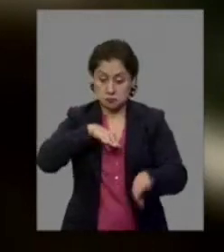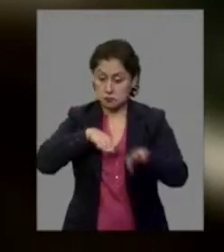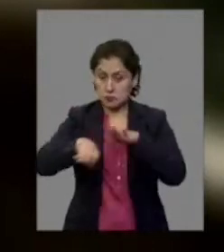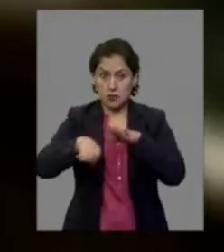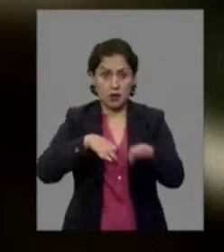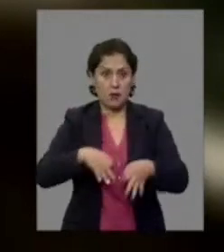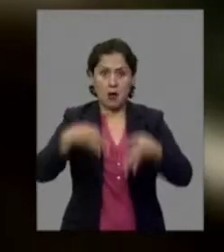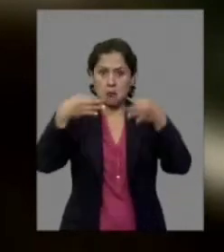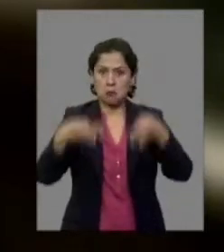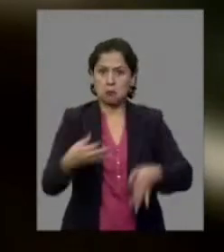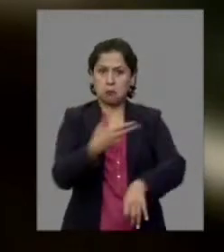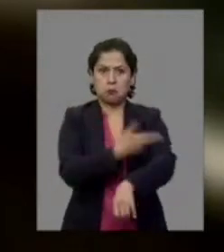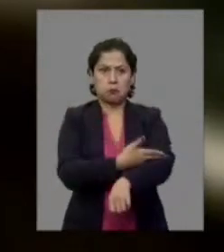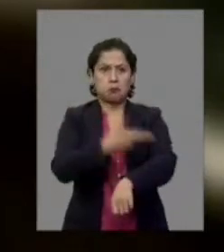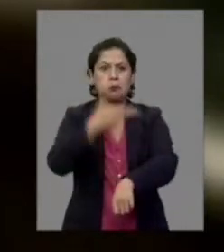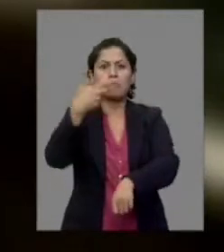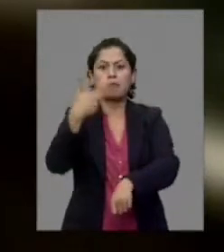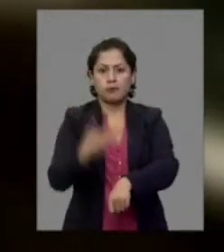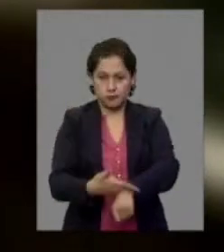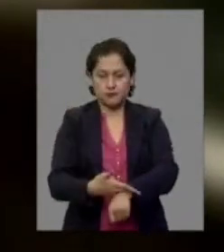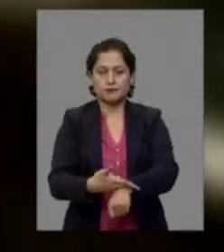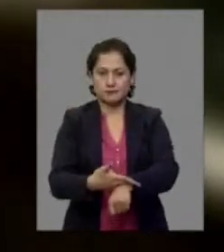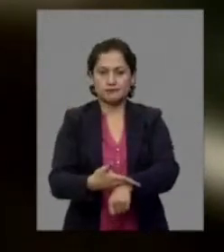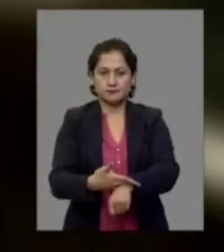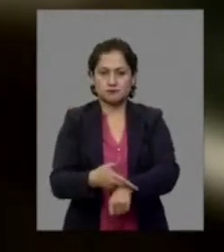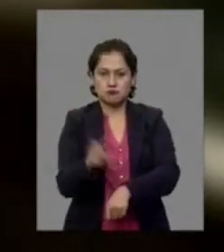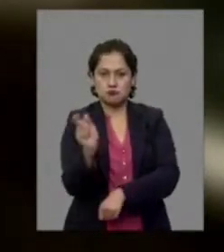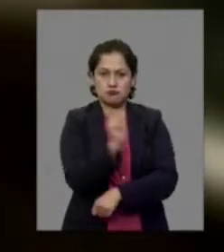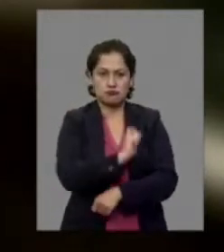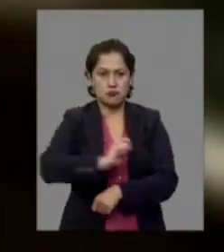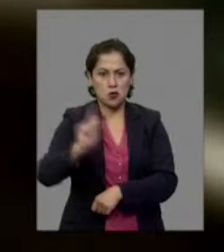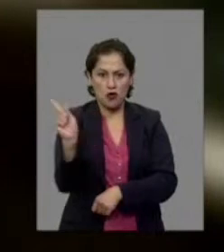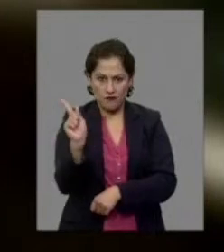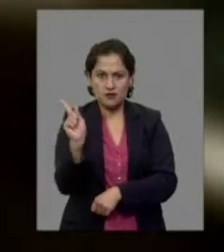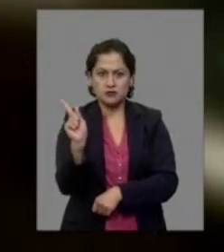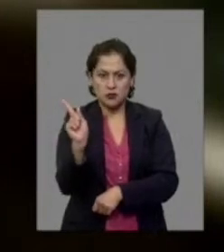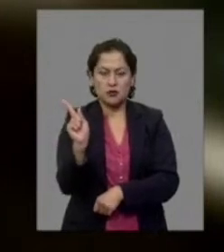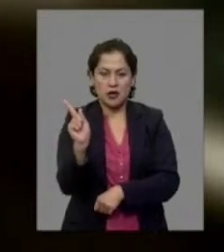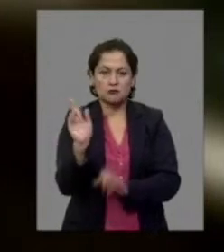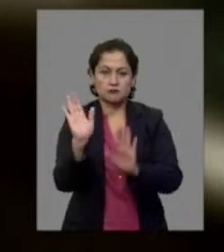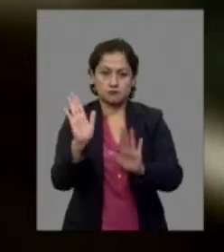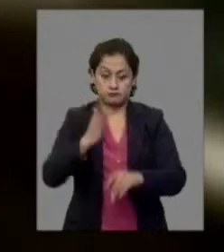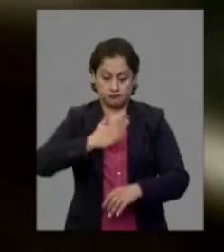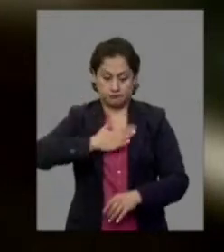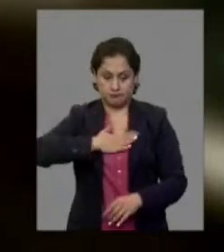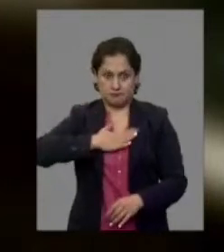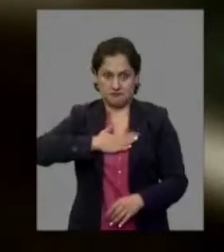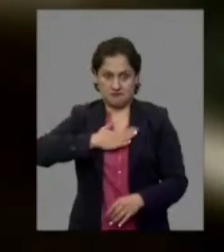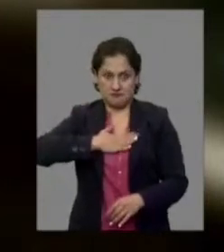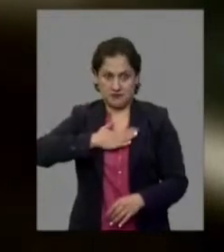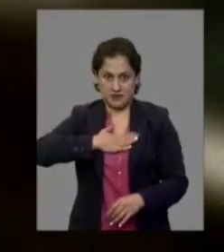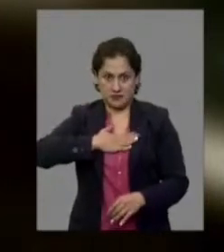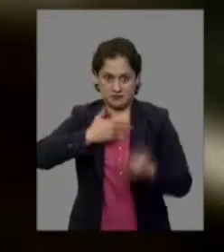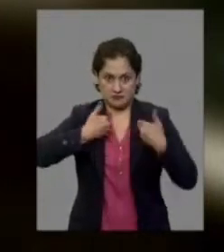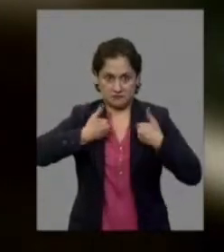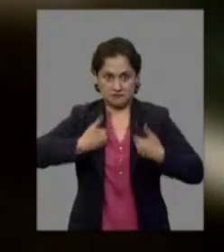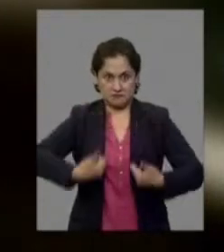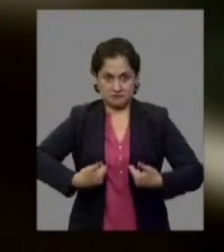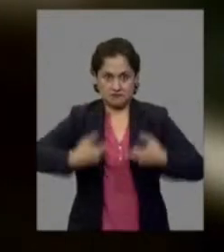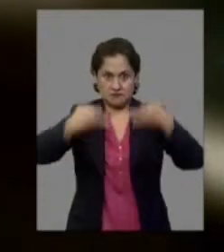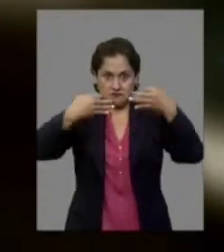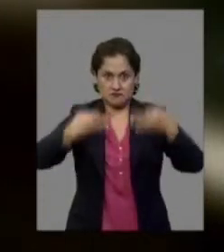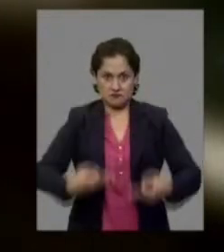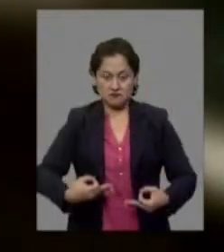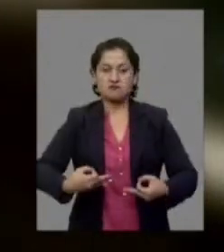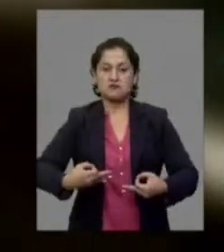absoluta honorabilidad, con un gran profesionalismo, y yo en lo personal respondo de la integridad, honestidad